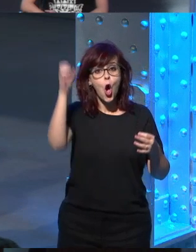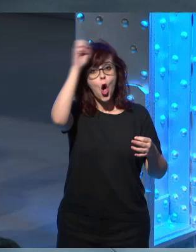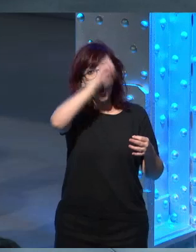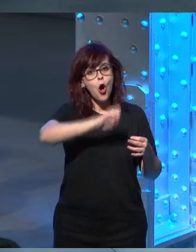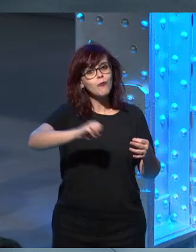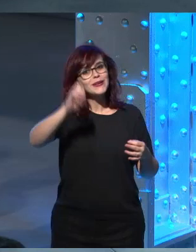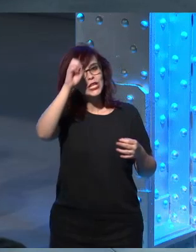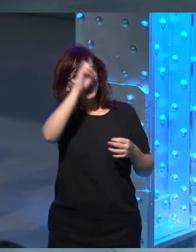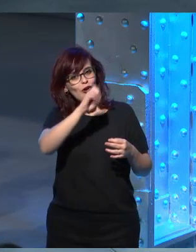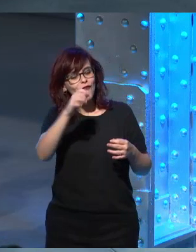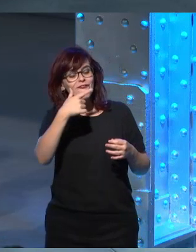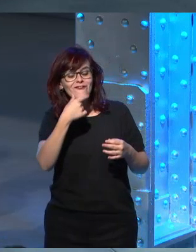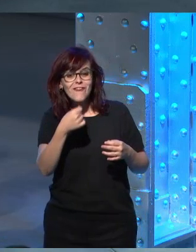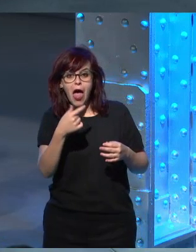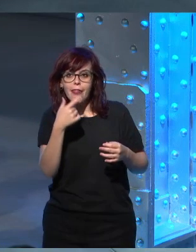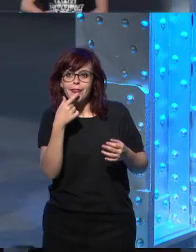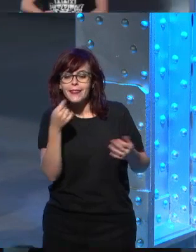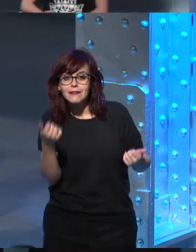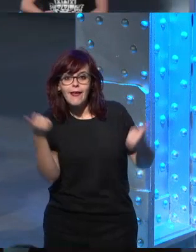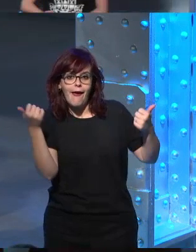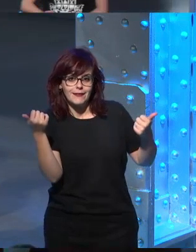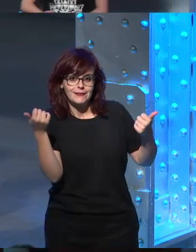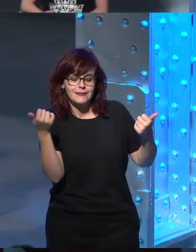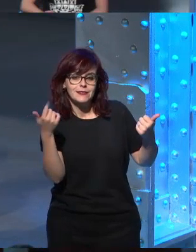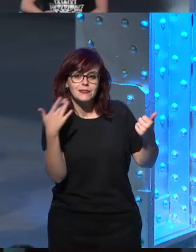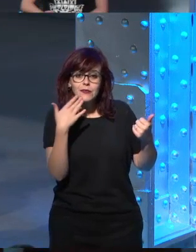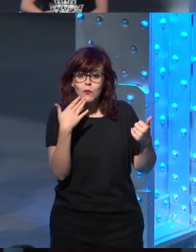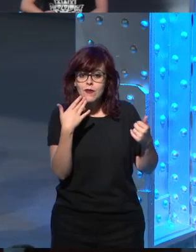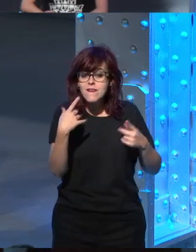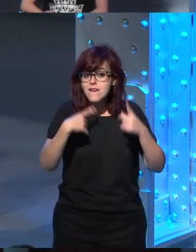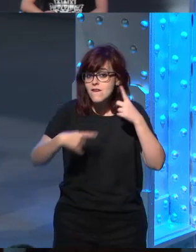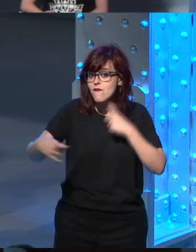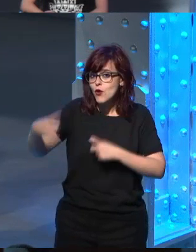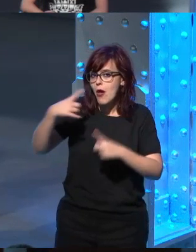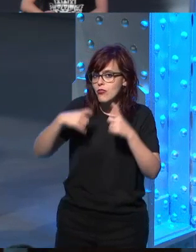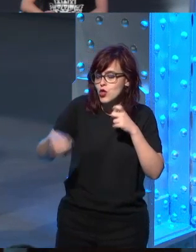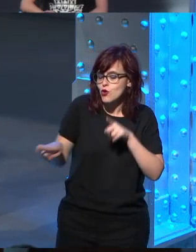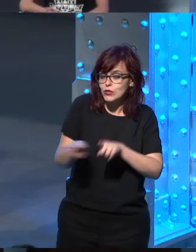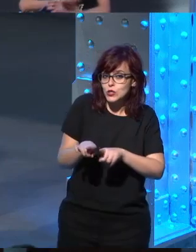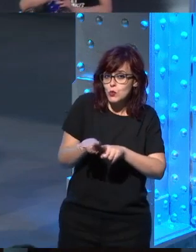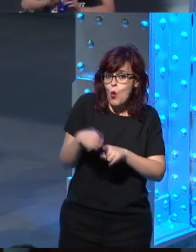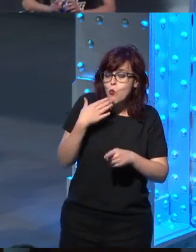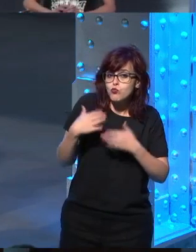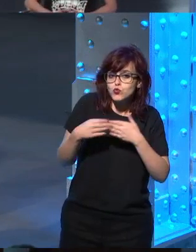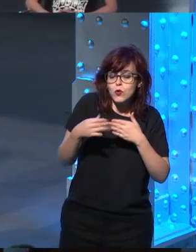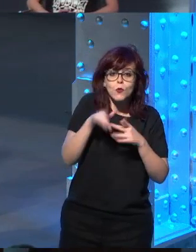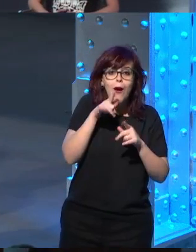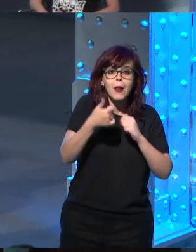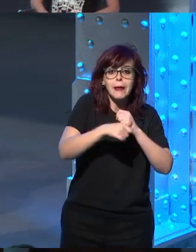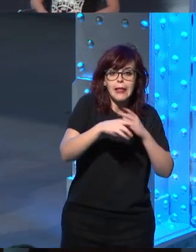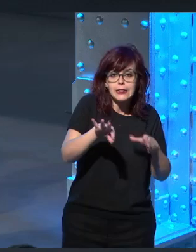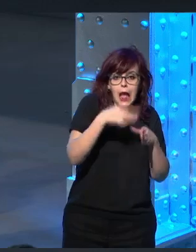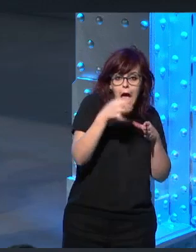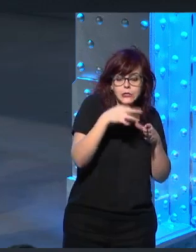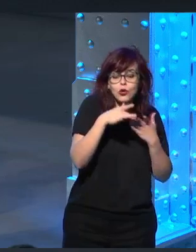opiniones. Y como otros productos, la información se consume, es decir, como las patatas o como ir al